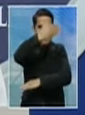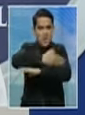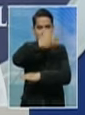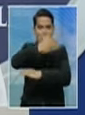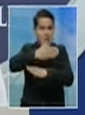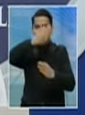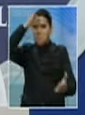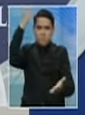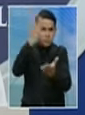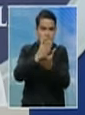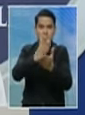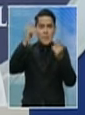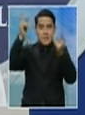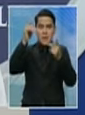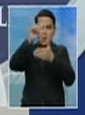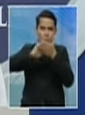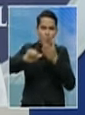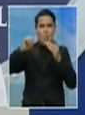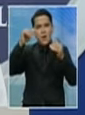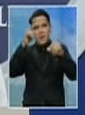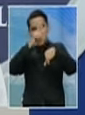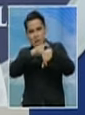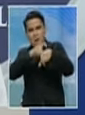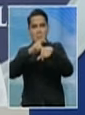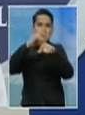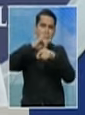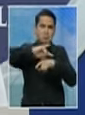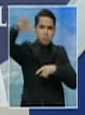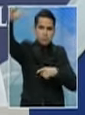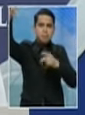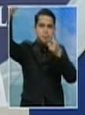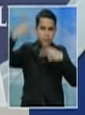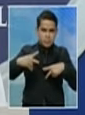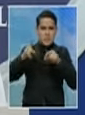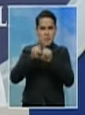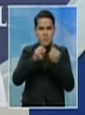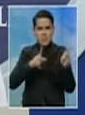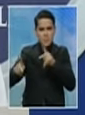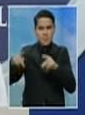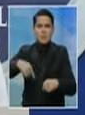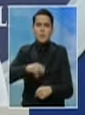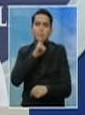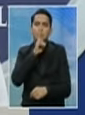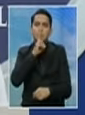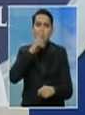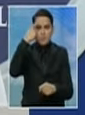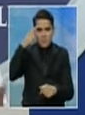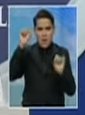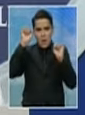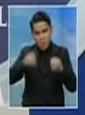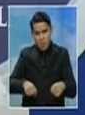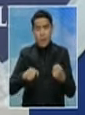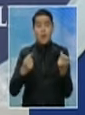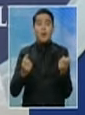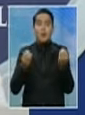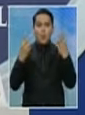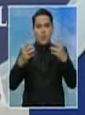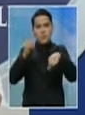hondureños, residentes permanentes y temporales, así como cuerpo diplomático acreditado en el país, el cual entrará en